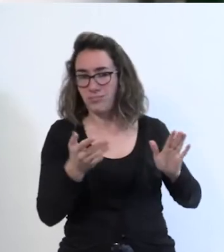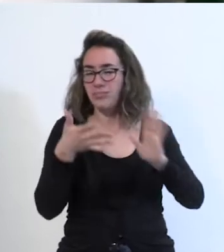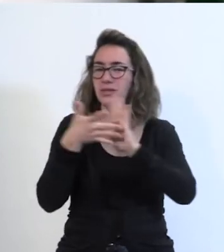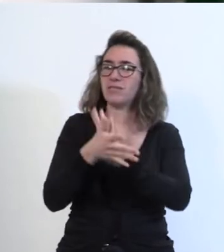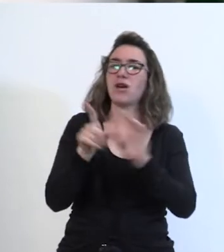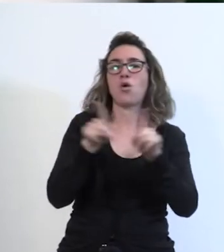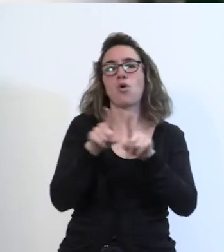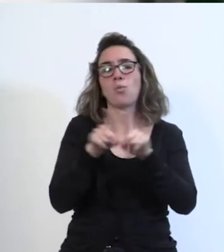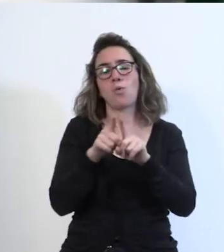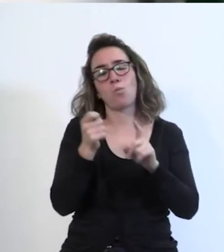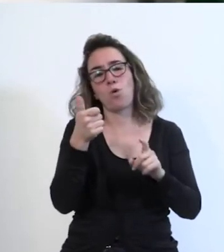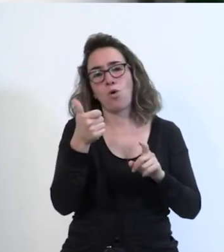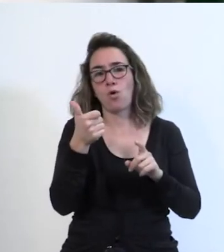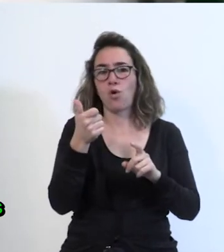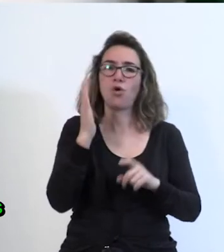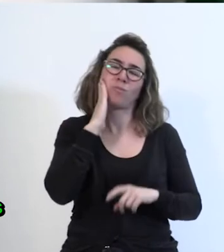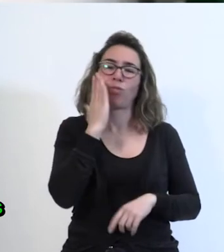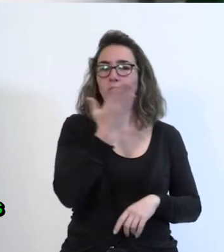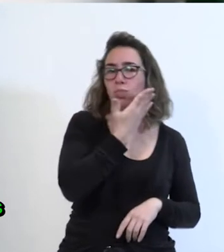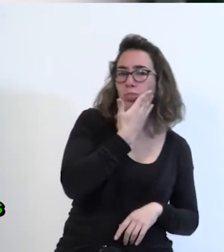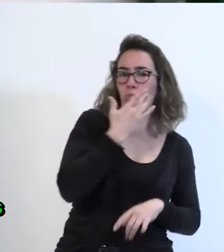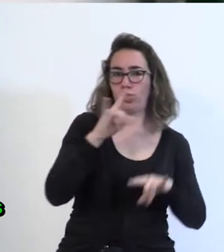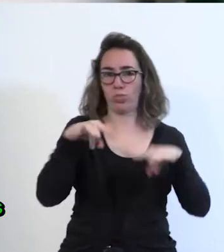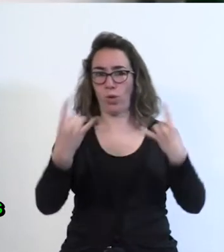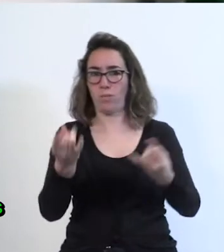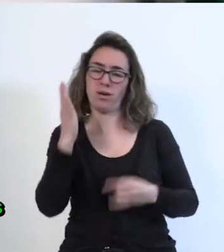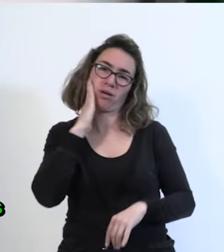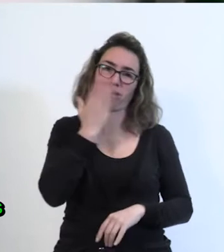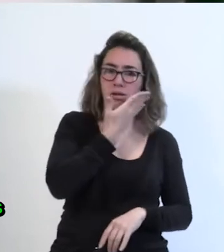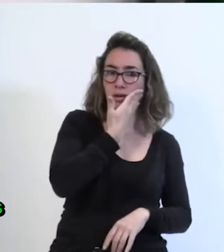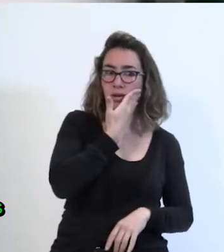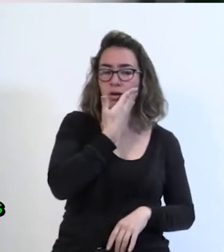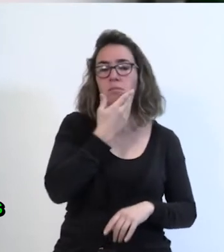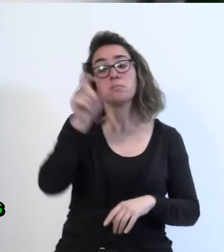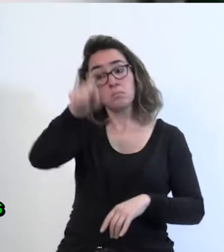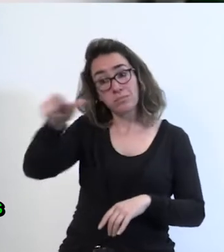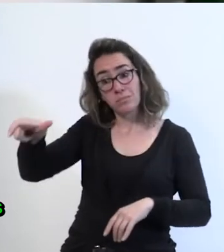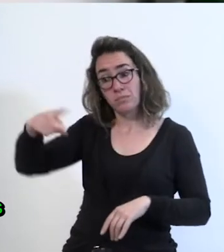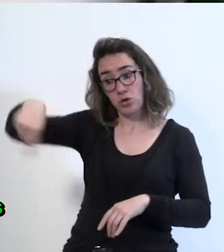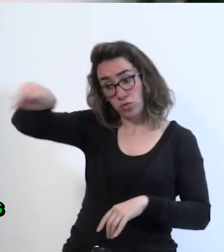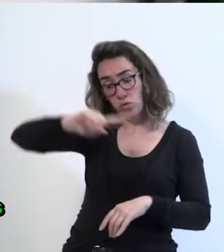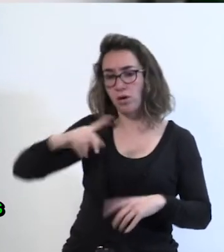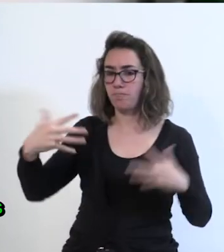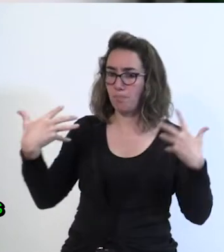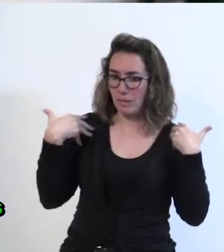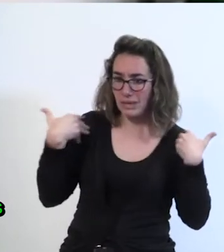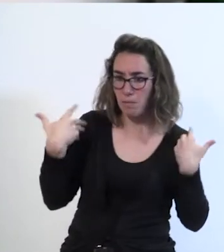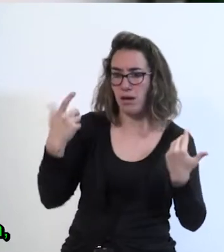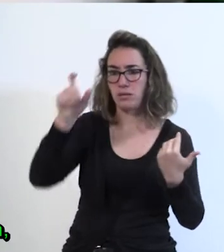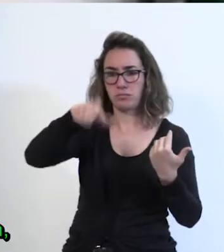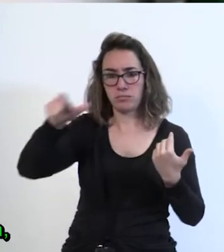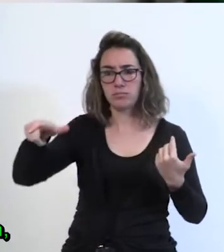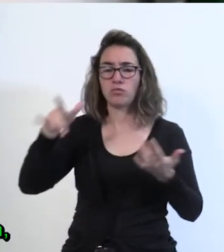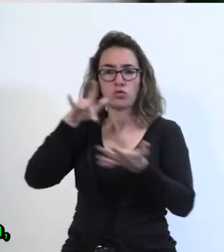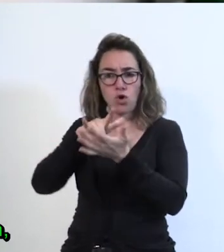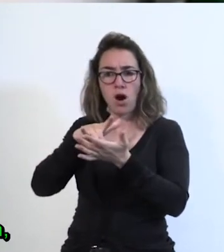una doble lectura, pues no se consideraba víctimas y personas relevantes a